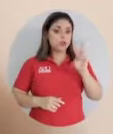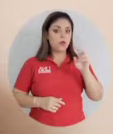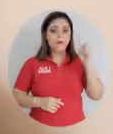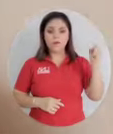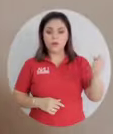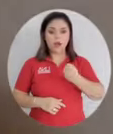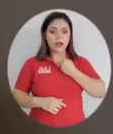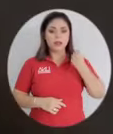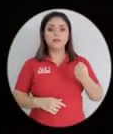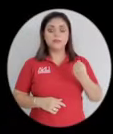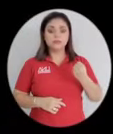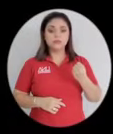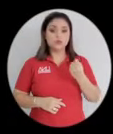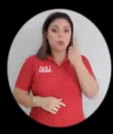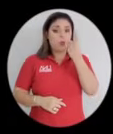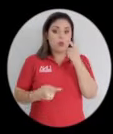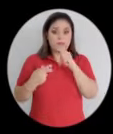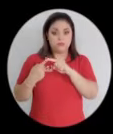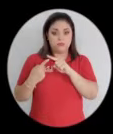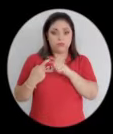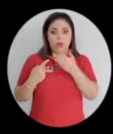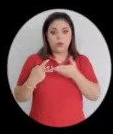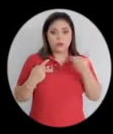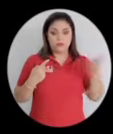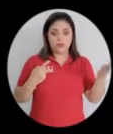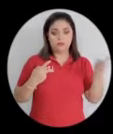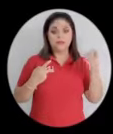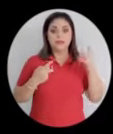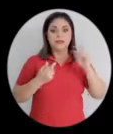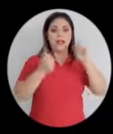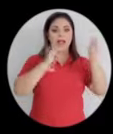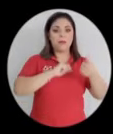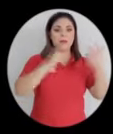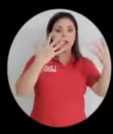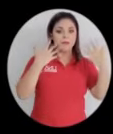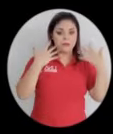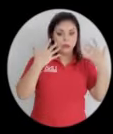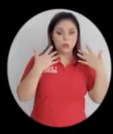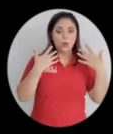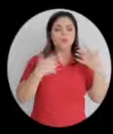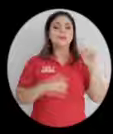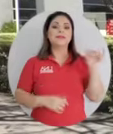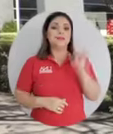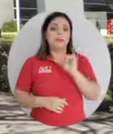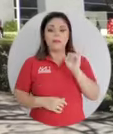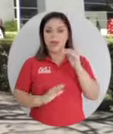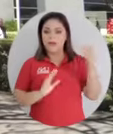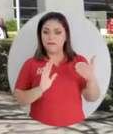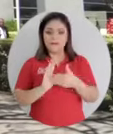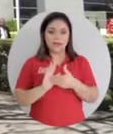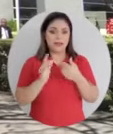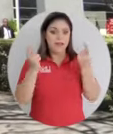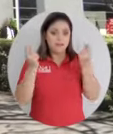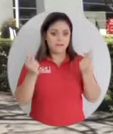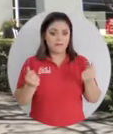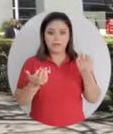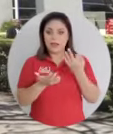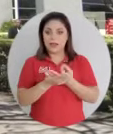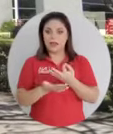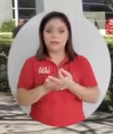fue sumamente fuerte, pero eso es un elemento, ¿verdad?, en el marco del cambio climático y que tiene un costo directo sobre las finanzas públicas